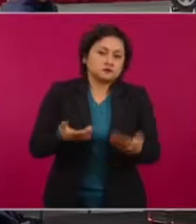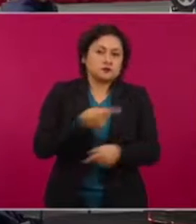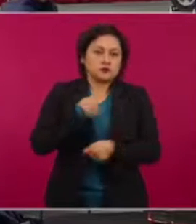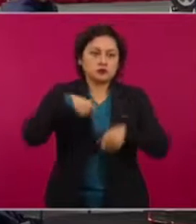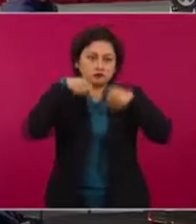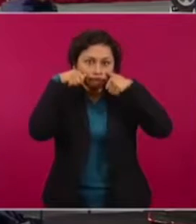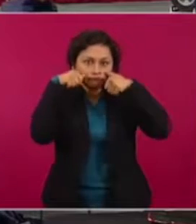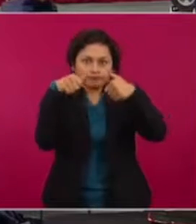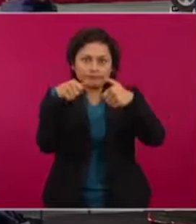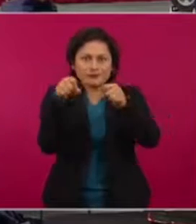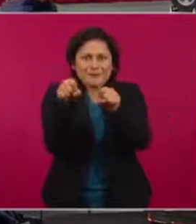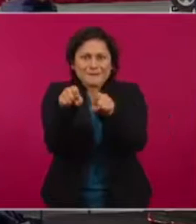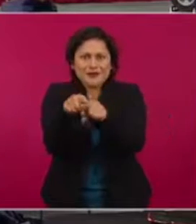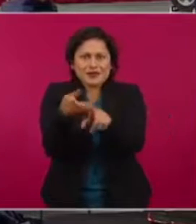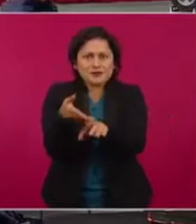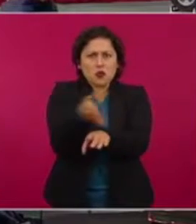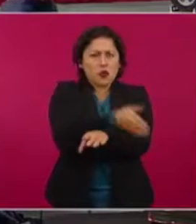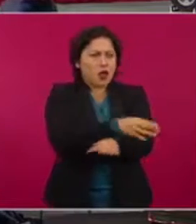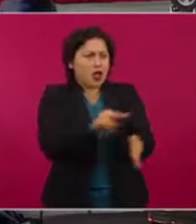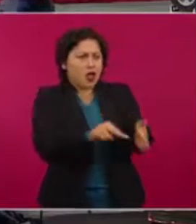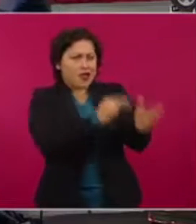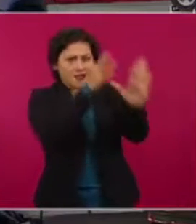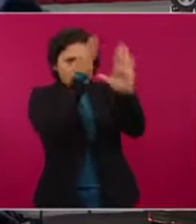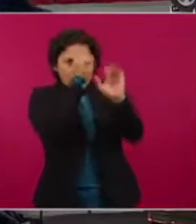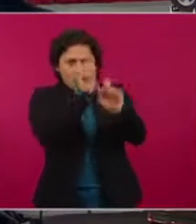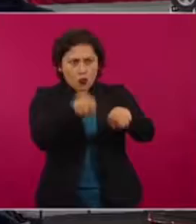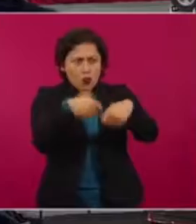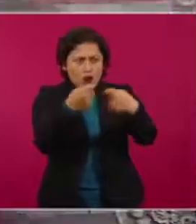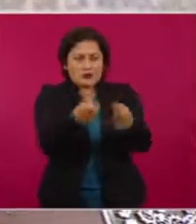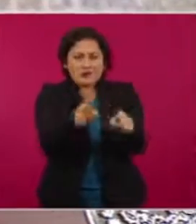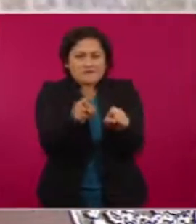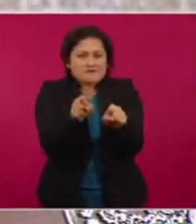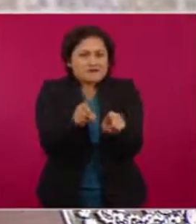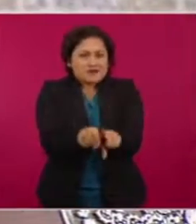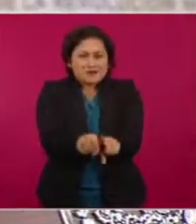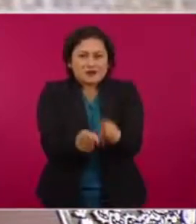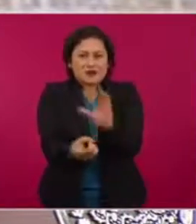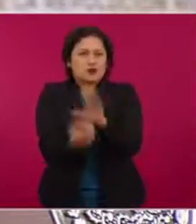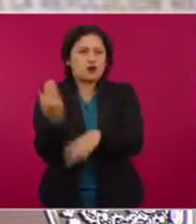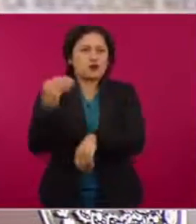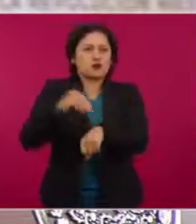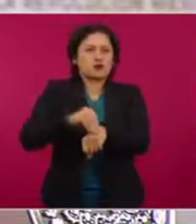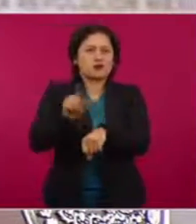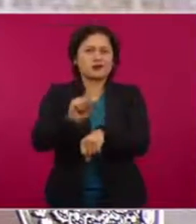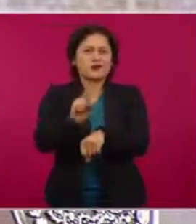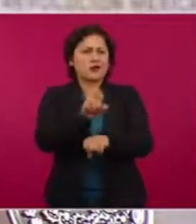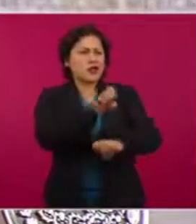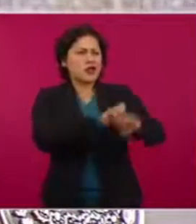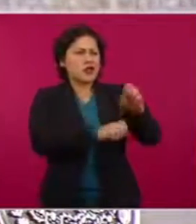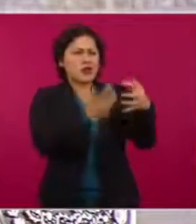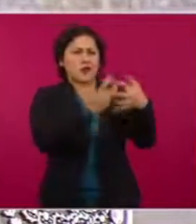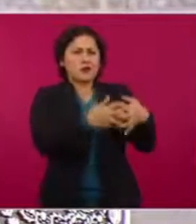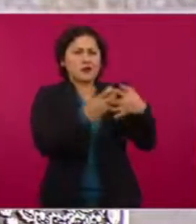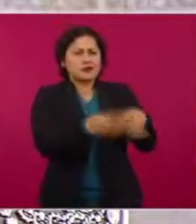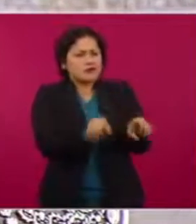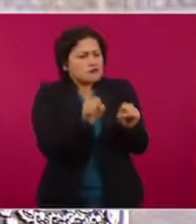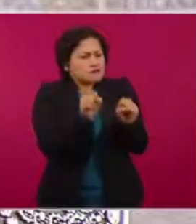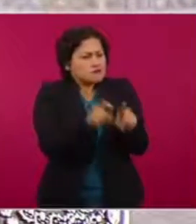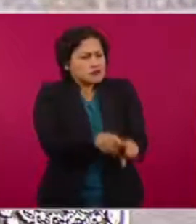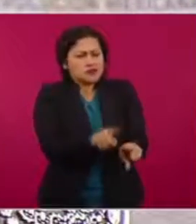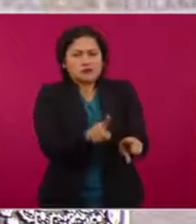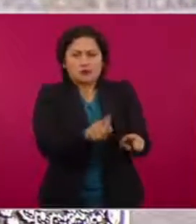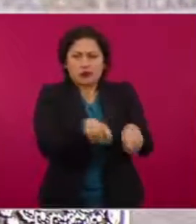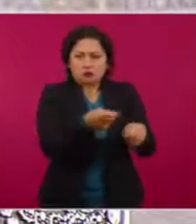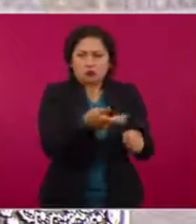mismo convenio, sobre el mismo acuerdo, o mejor dicho, con la misma empresa que tiene esta